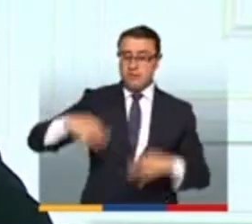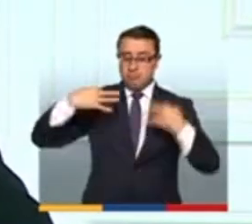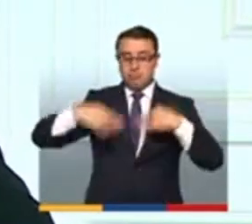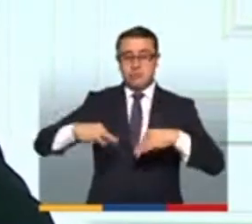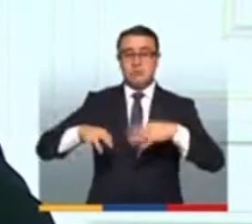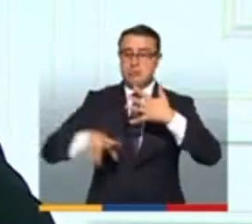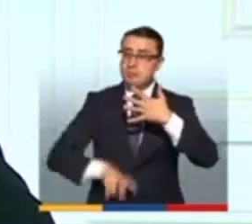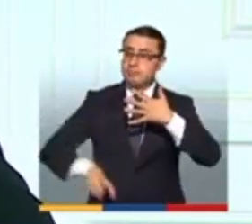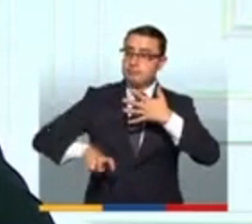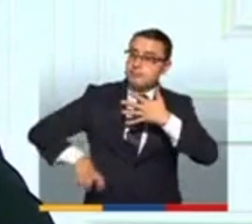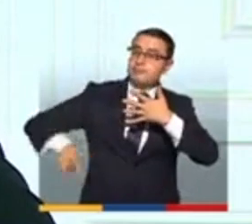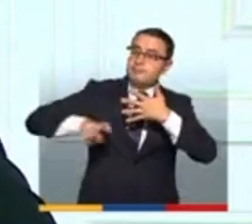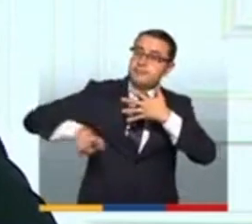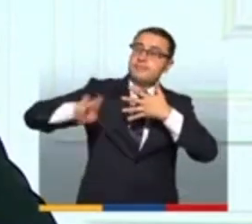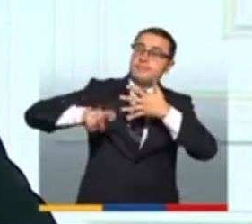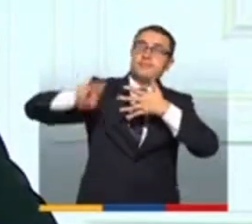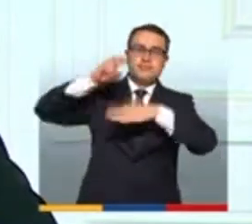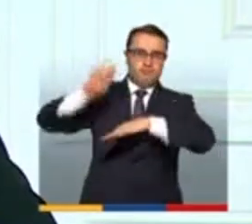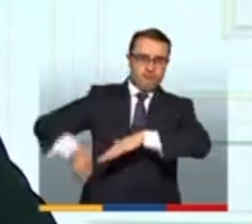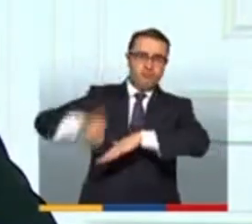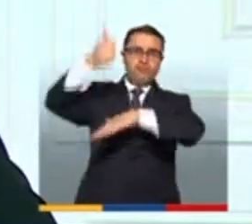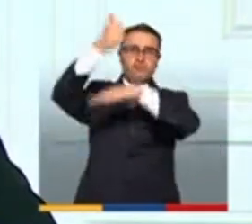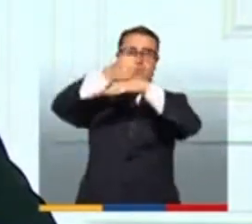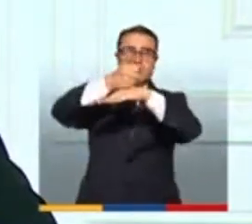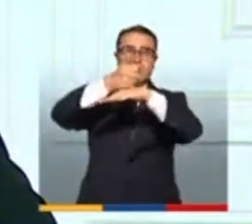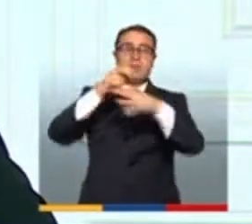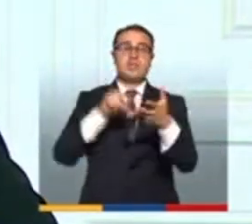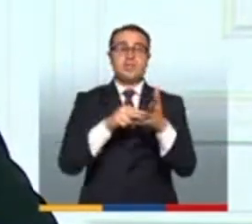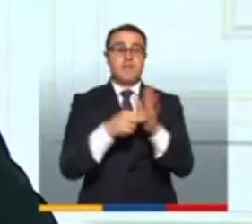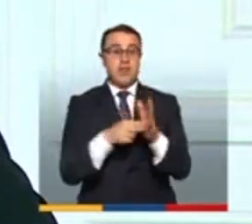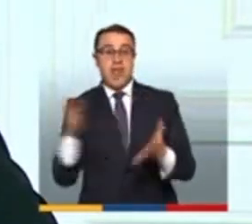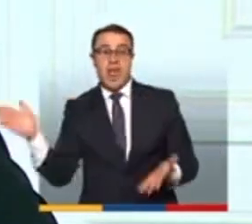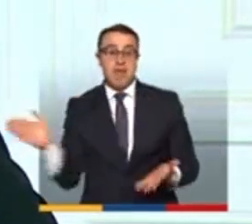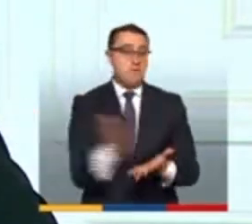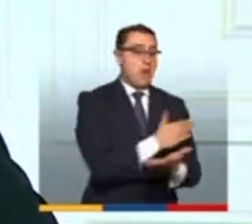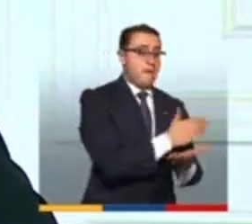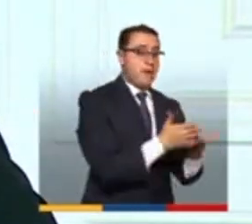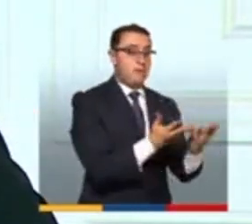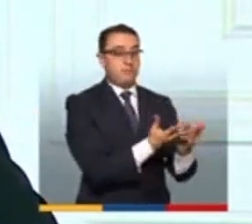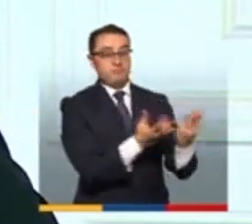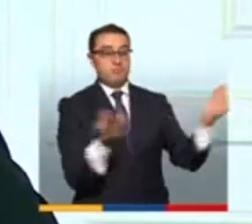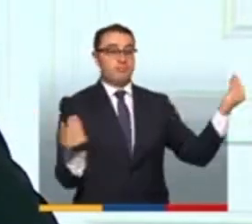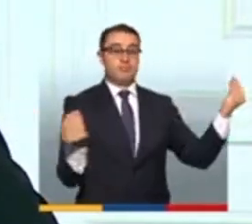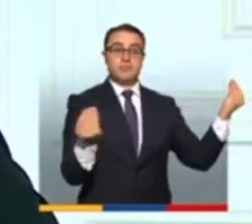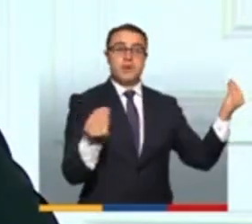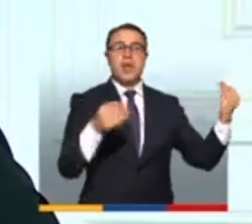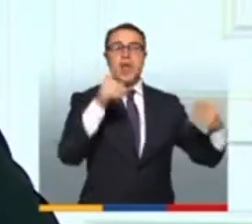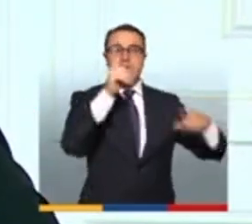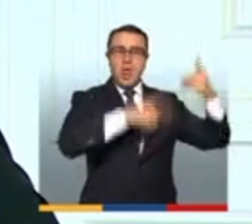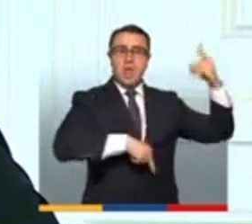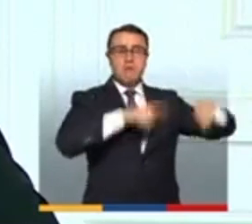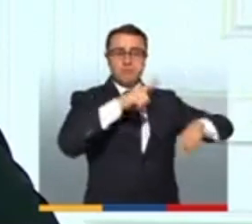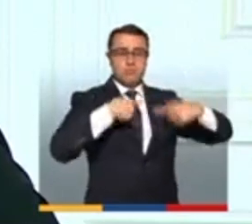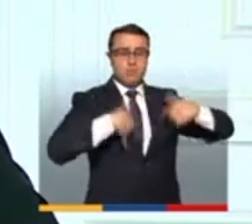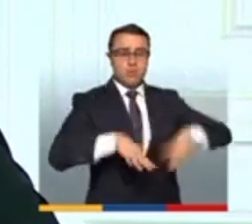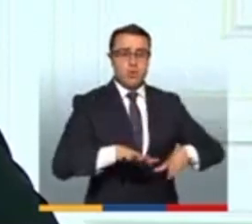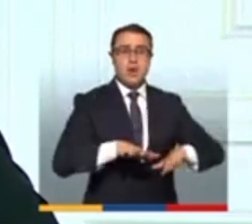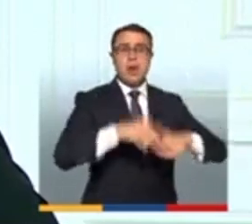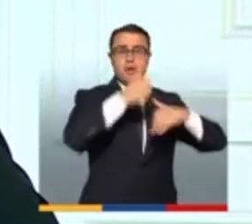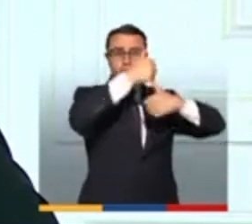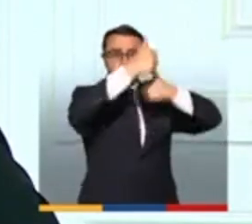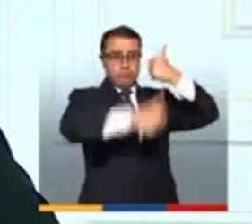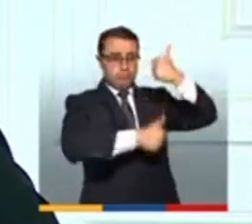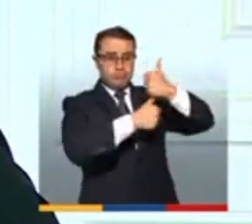una separación como un muro entre los suboficiales y los oficiales, sino que para